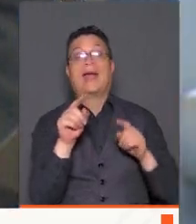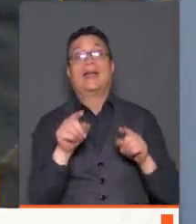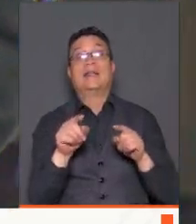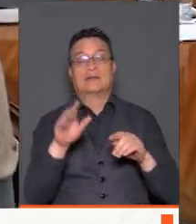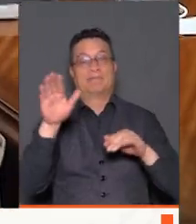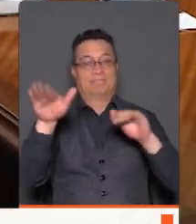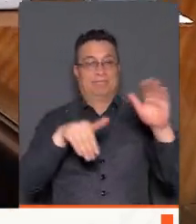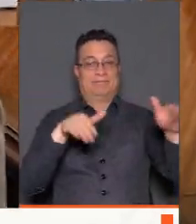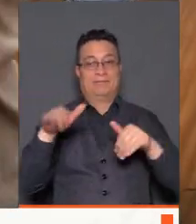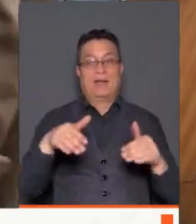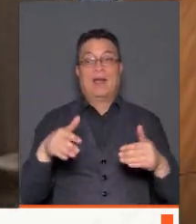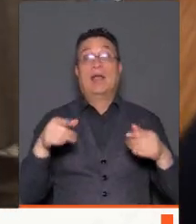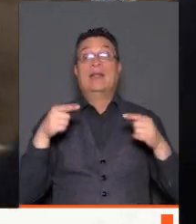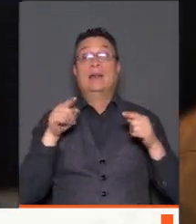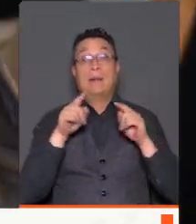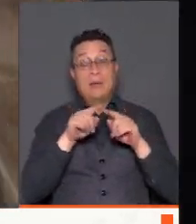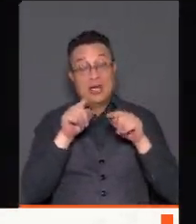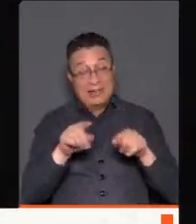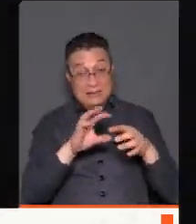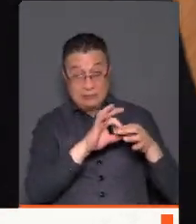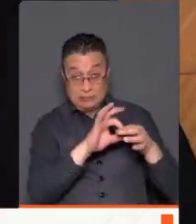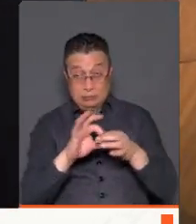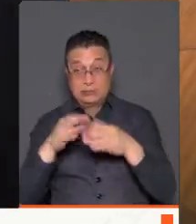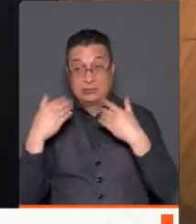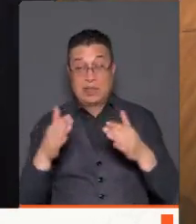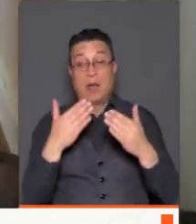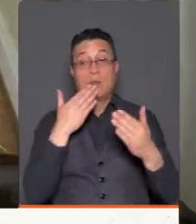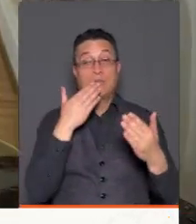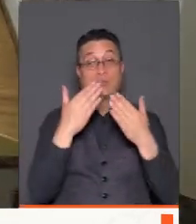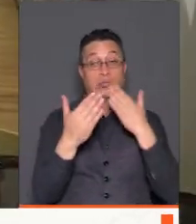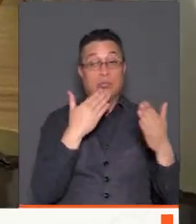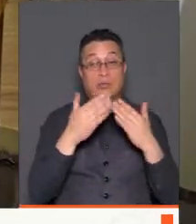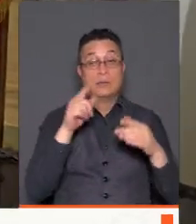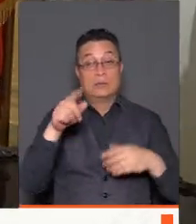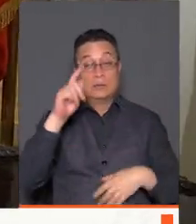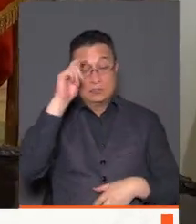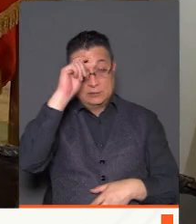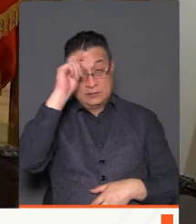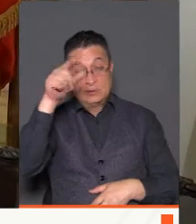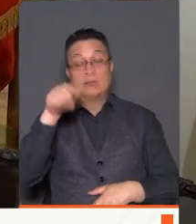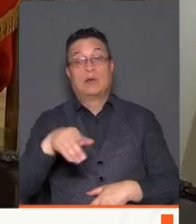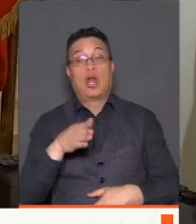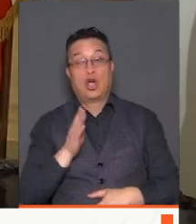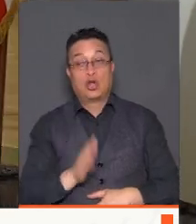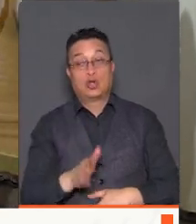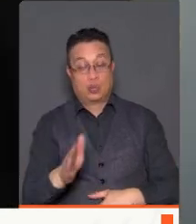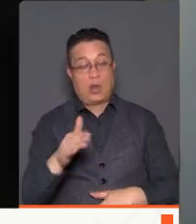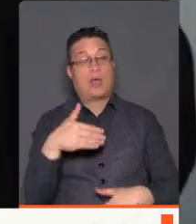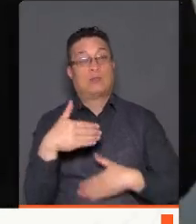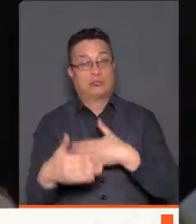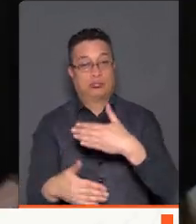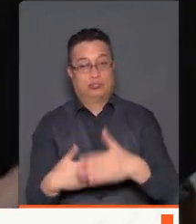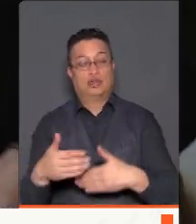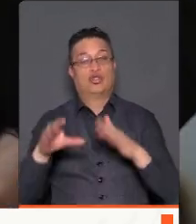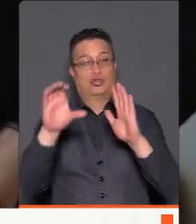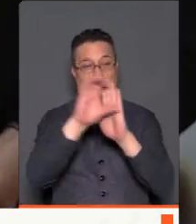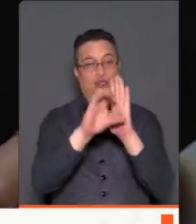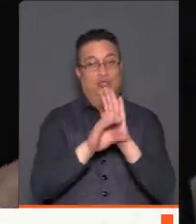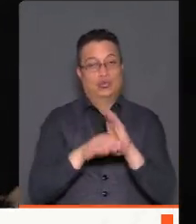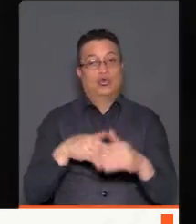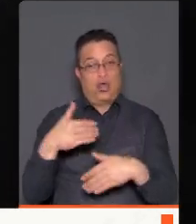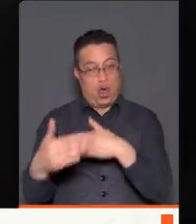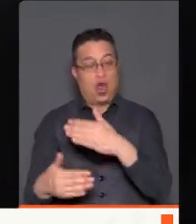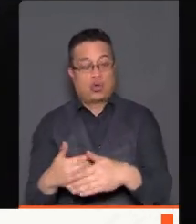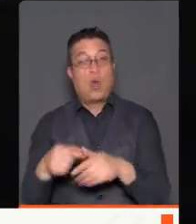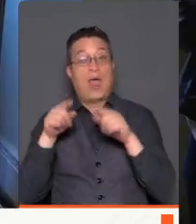convocatoria. Pero más allá de eso se conversó respecto a esta idea de darle continuidad al proceso constituyente y lo que se ha acordado es que